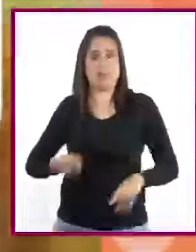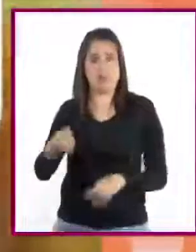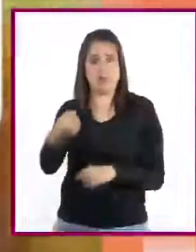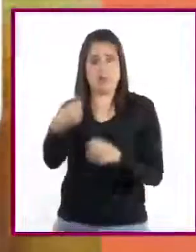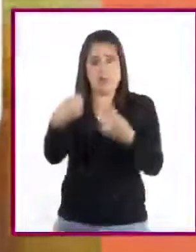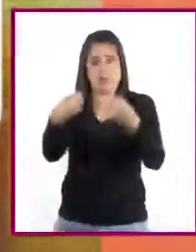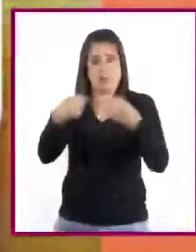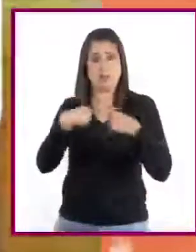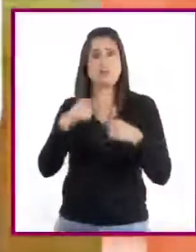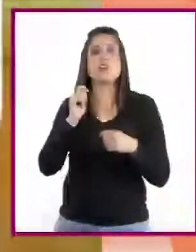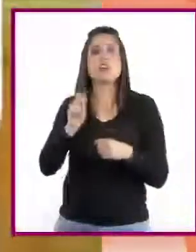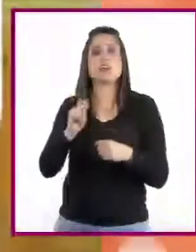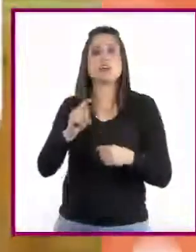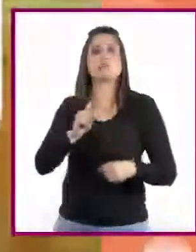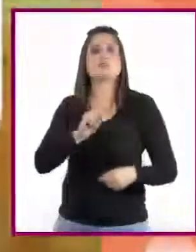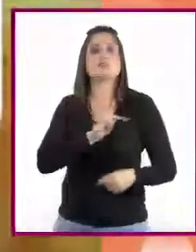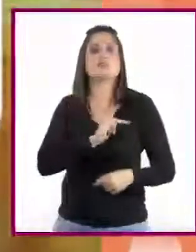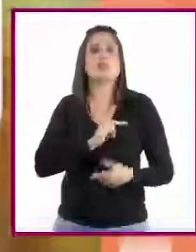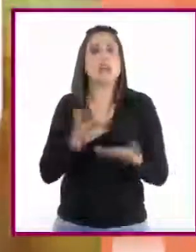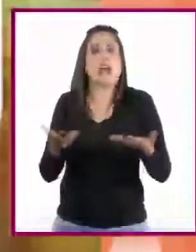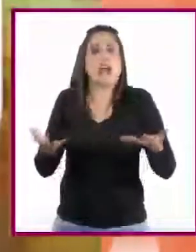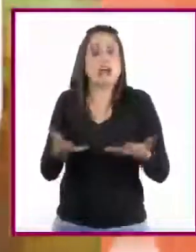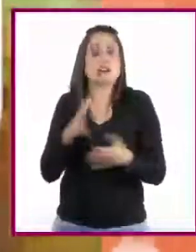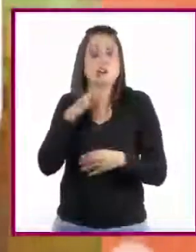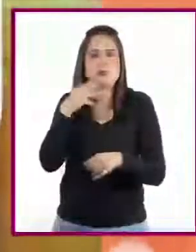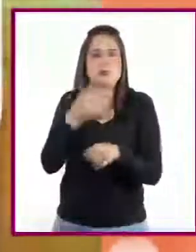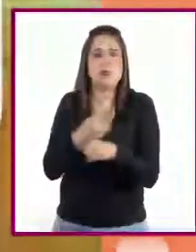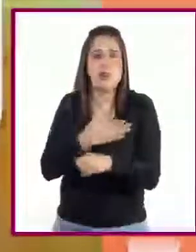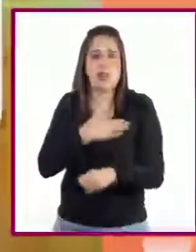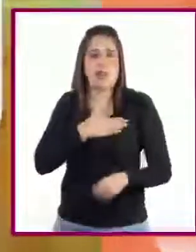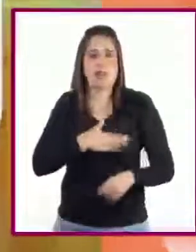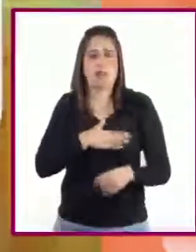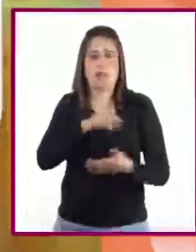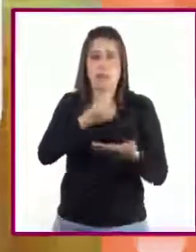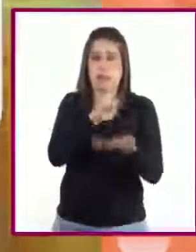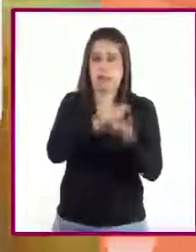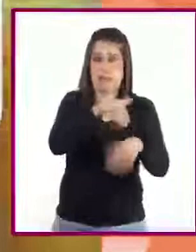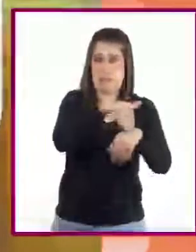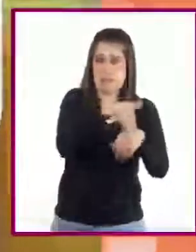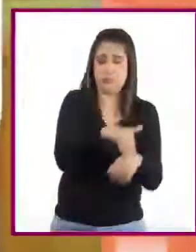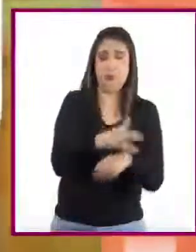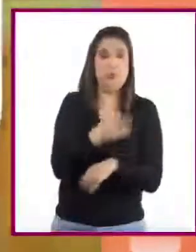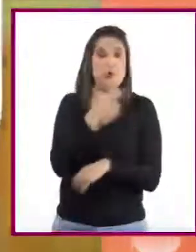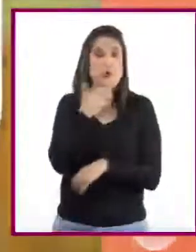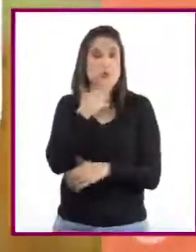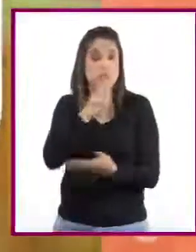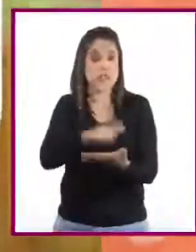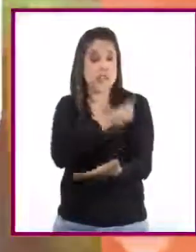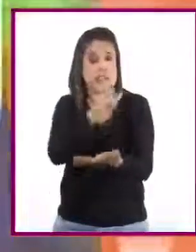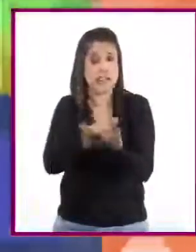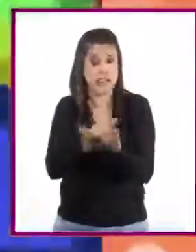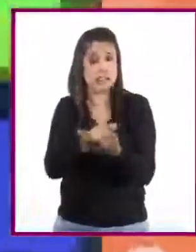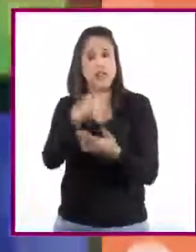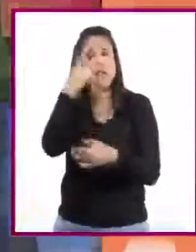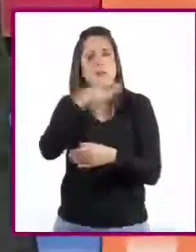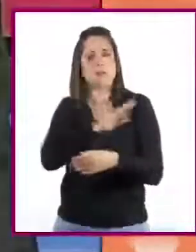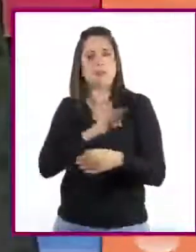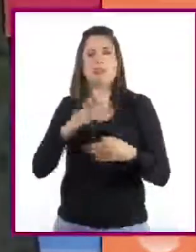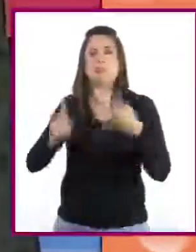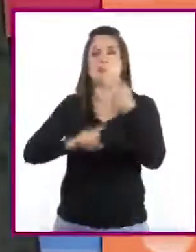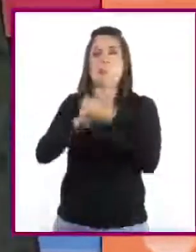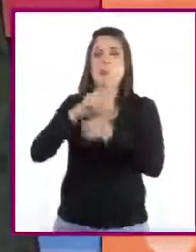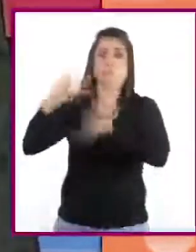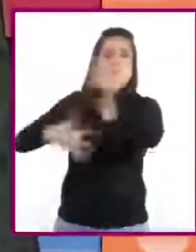que proviene de la convicción de que esas leyes son justas, son útiles, sirven para regular los conflictos